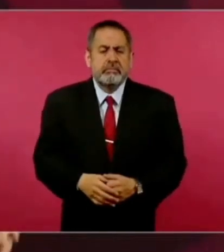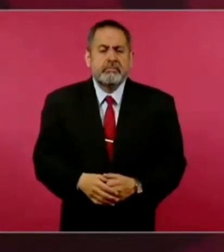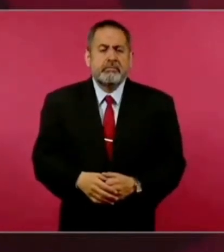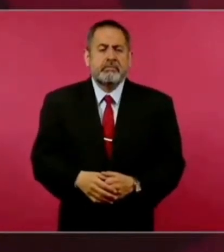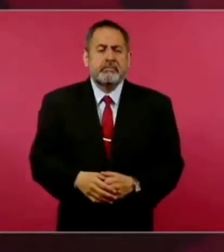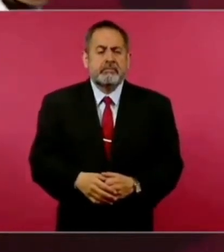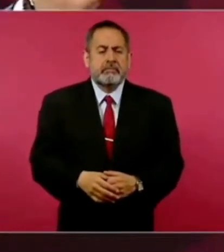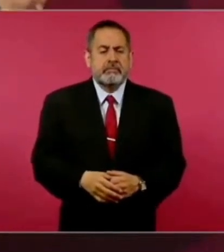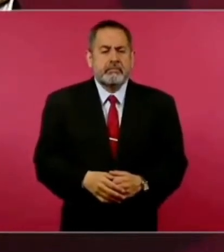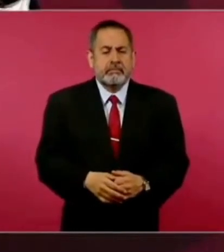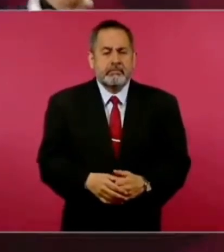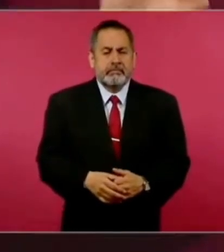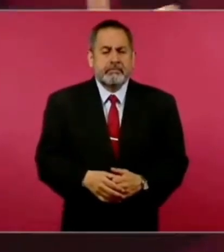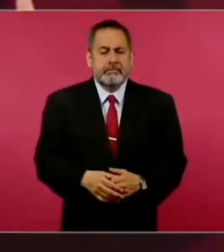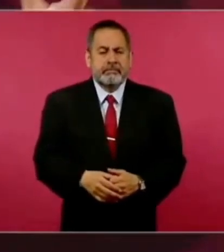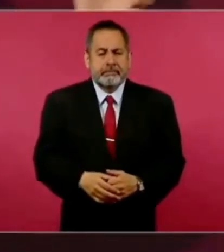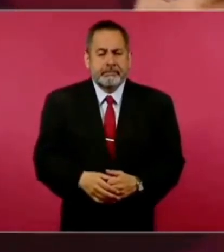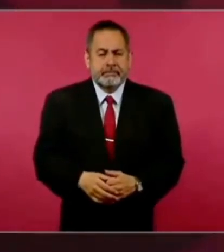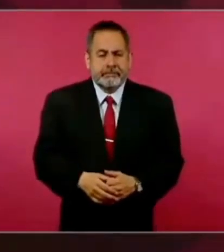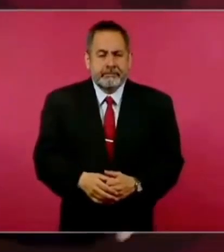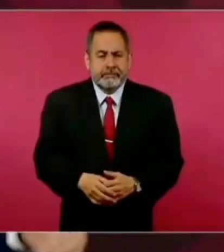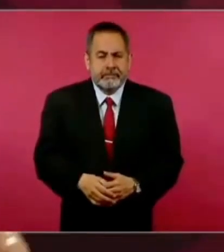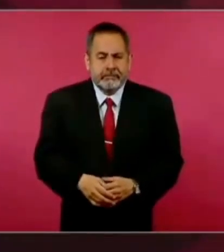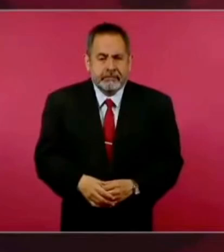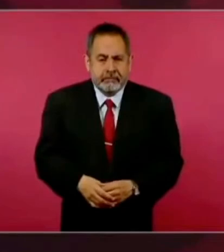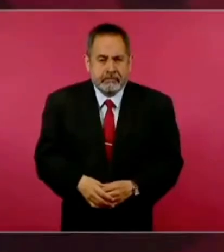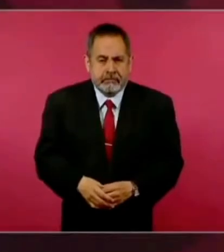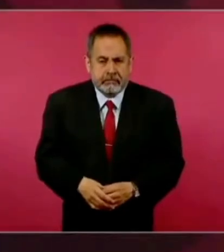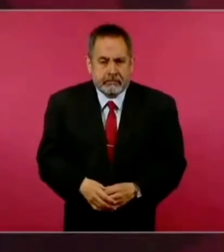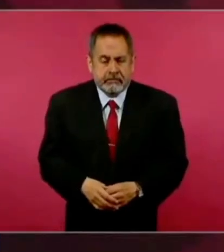Y de manera